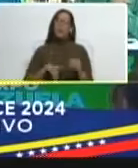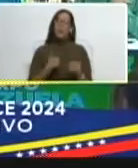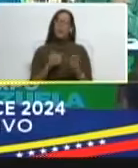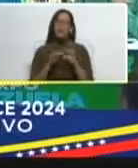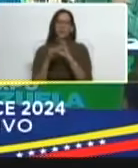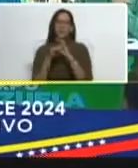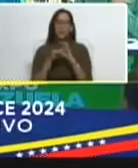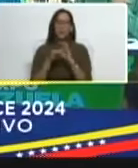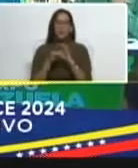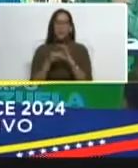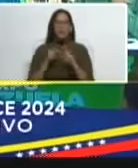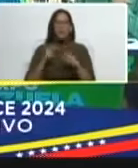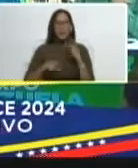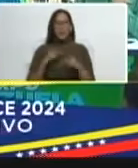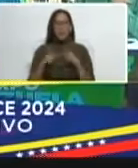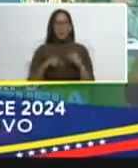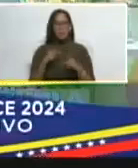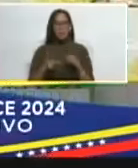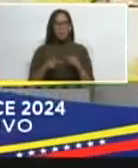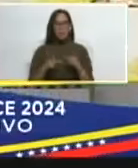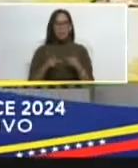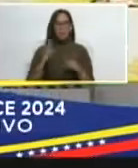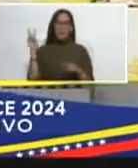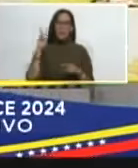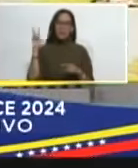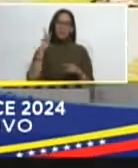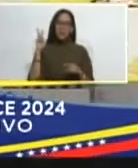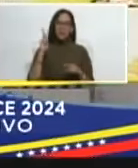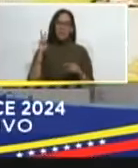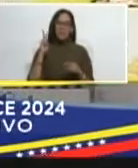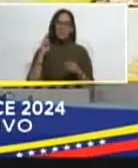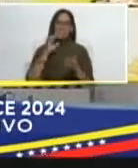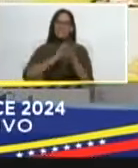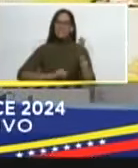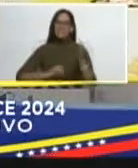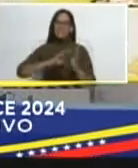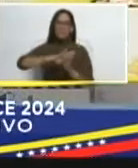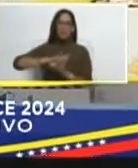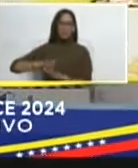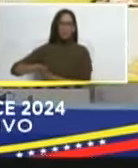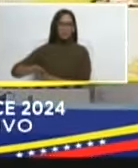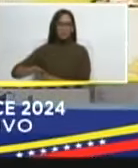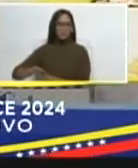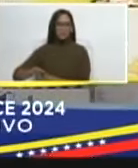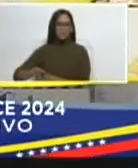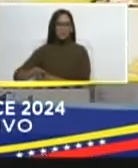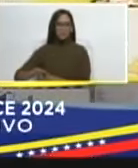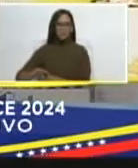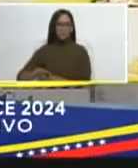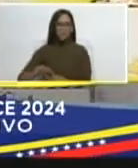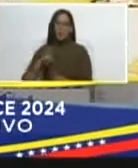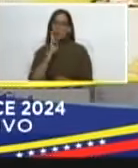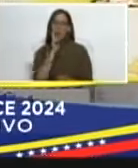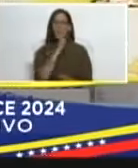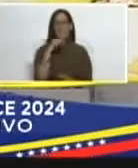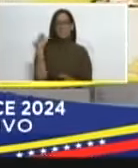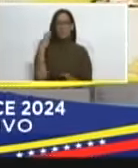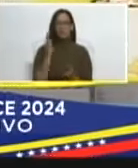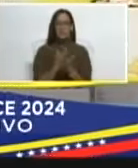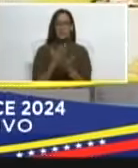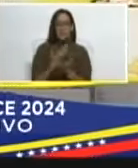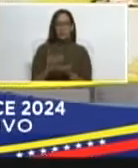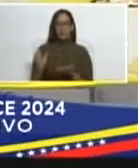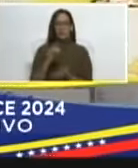unido para producir por Venezuela, sin exclusión. Los apellidos siempre los excluyeron a